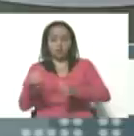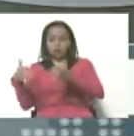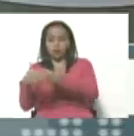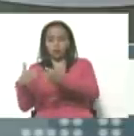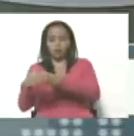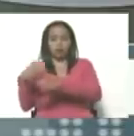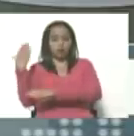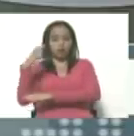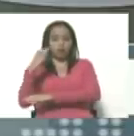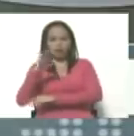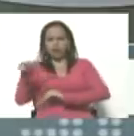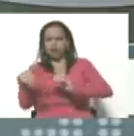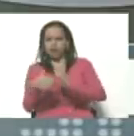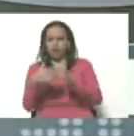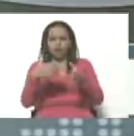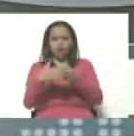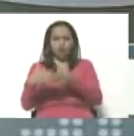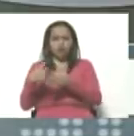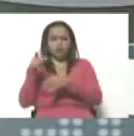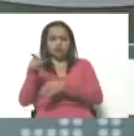y de toda la oligarquía colombiana.